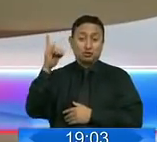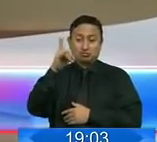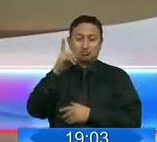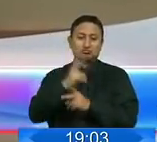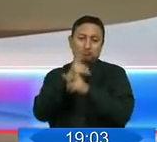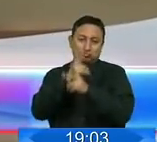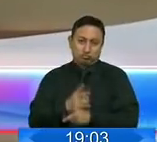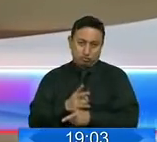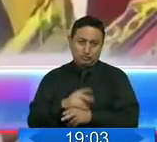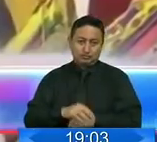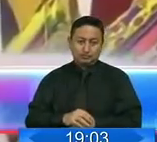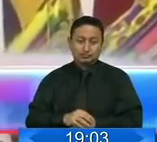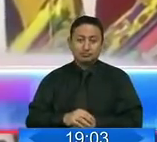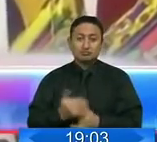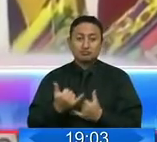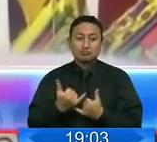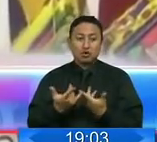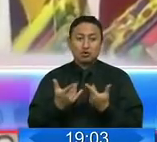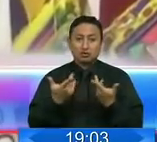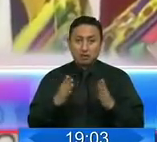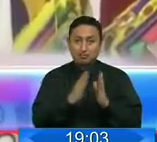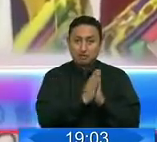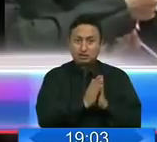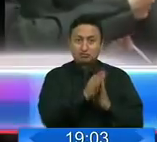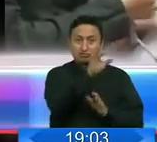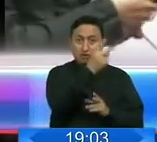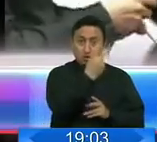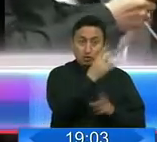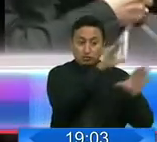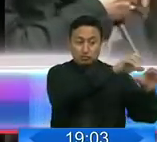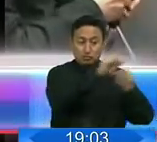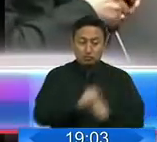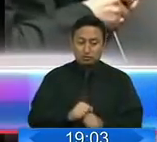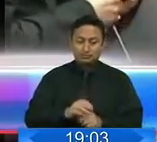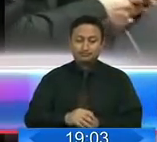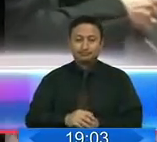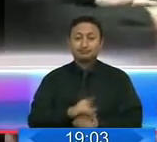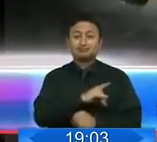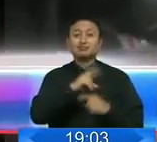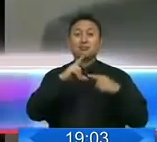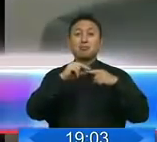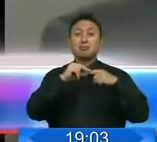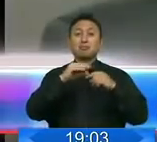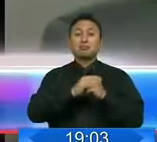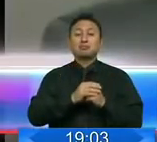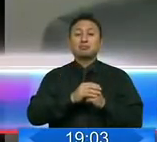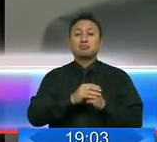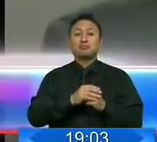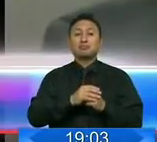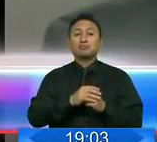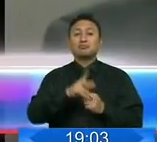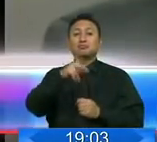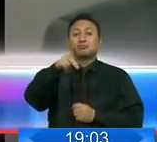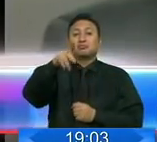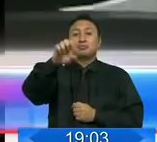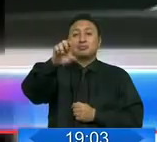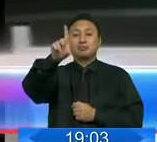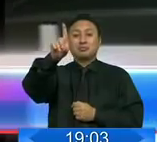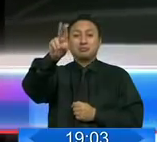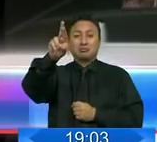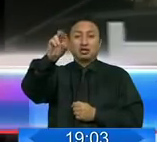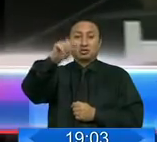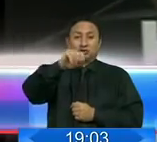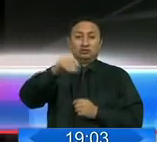de extradición está solicitado. Pedro Delgado, primo del expresidente, fue acusado y sentenciado a 8 años de prisión por el delito